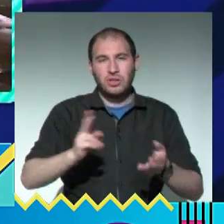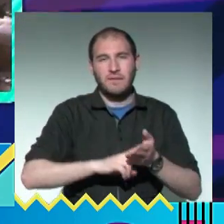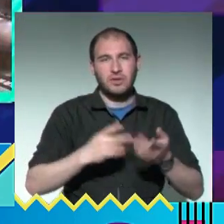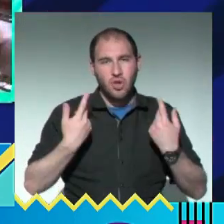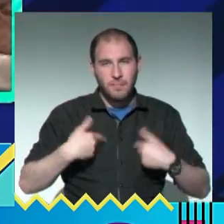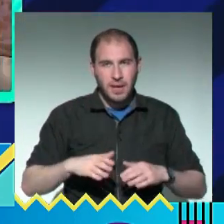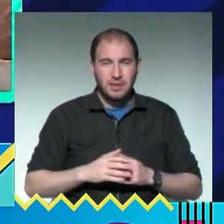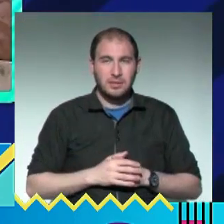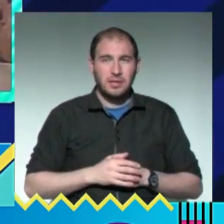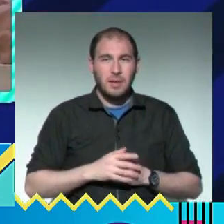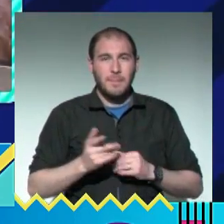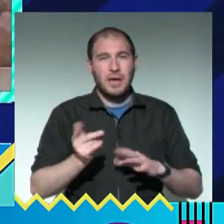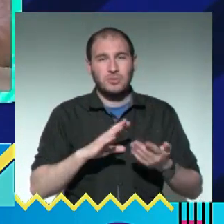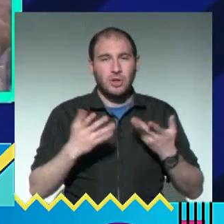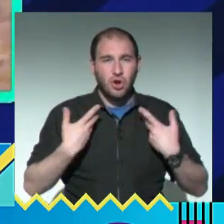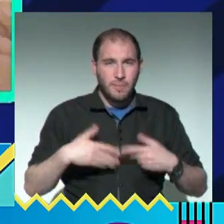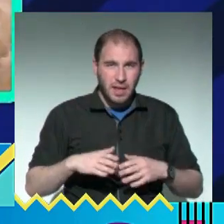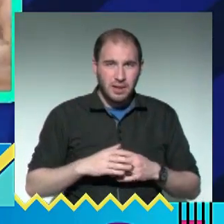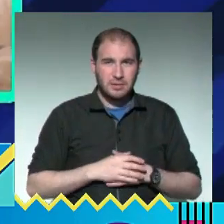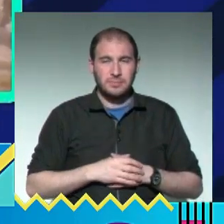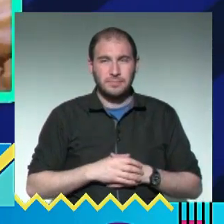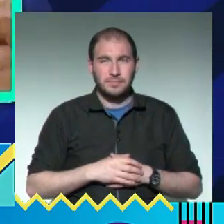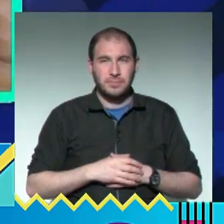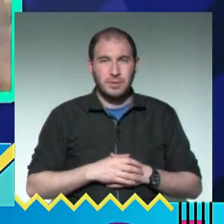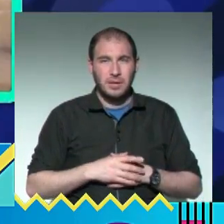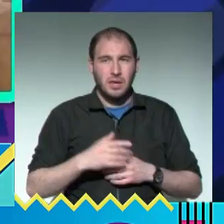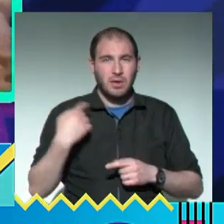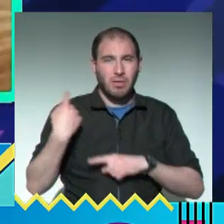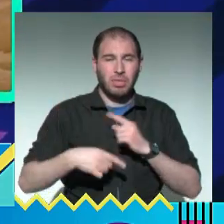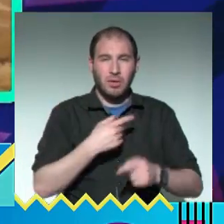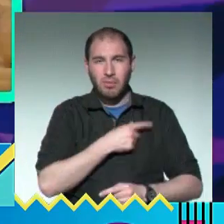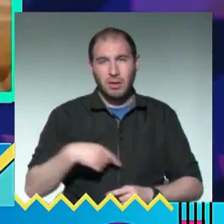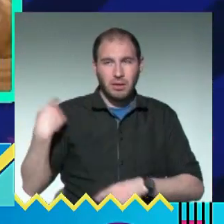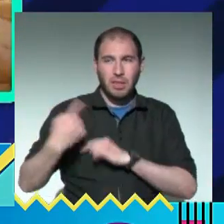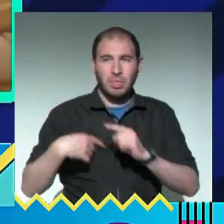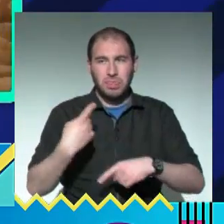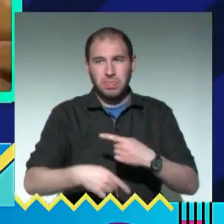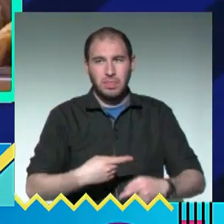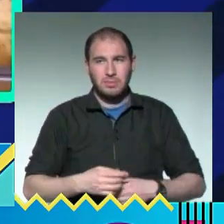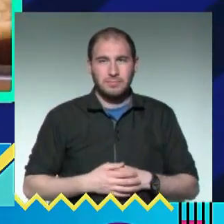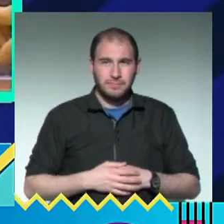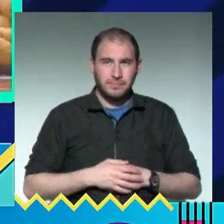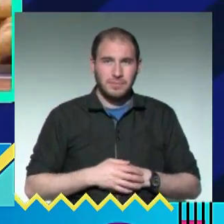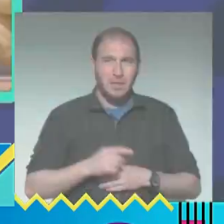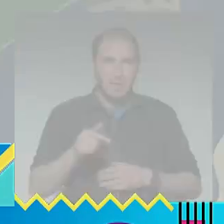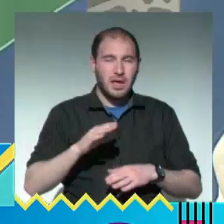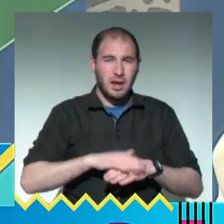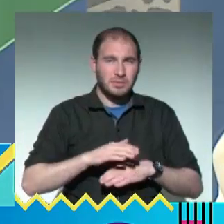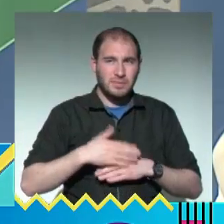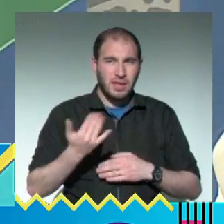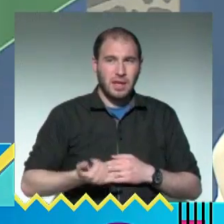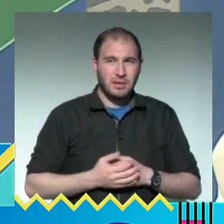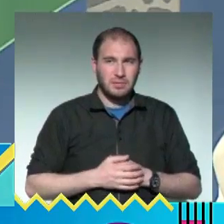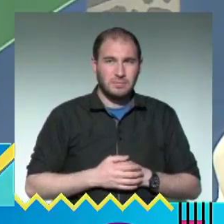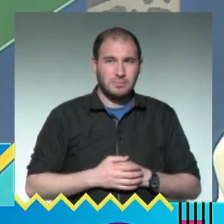normales. Cuando más o menos te está normalizando, claro, ya los sucesivos gobiernos, y acá le pongo responsabilidad a los que